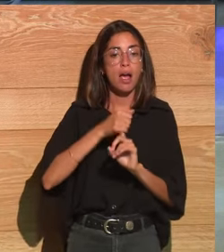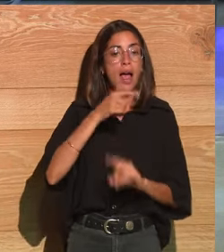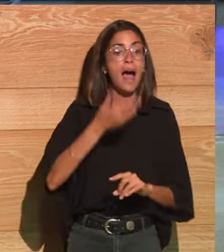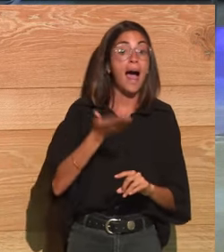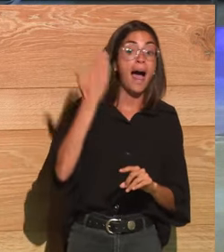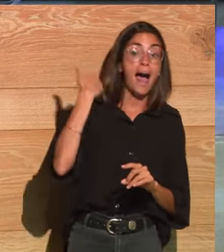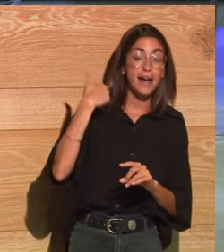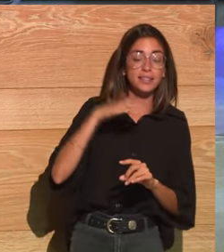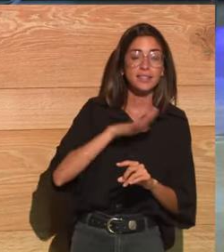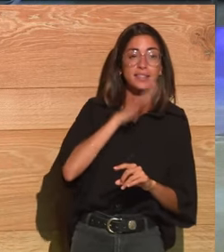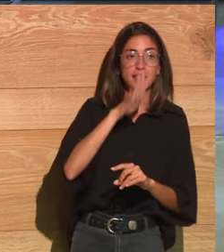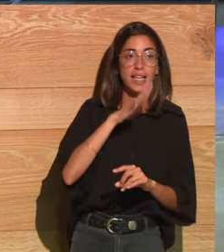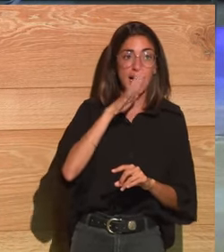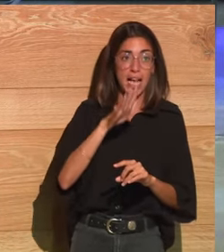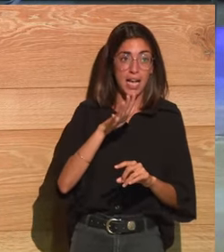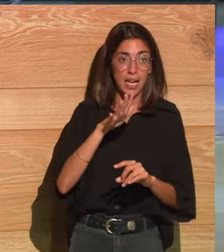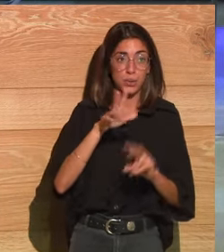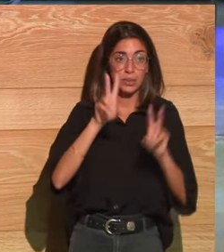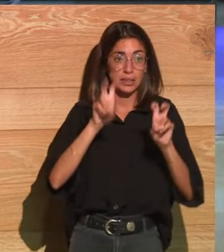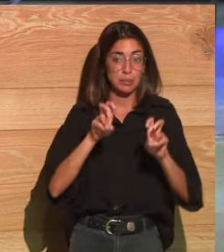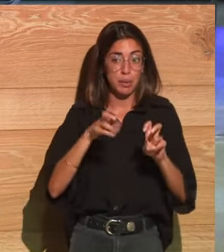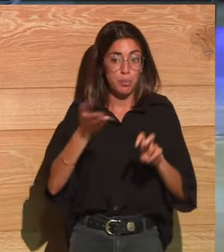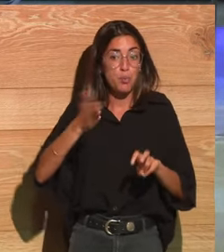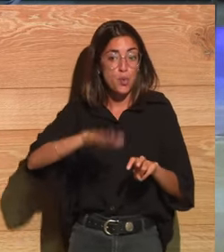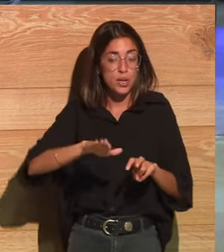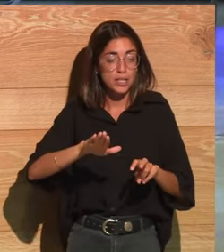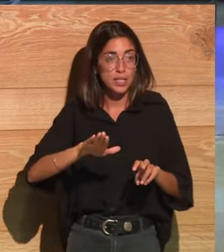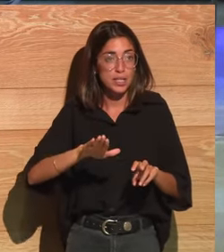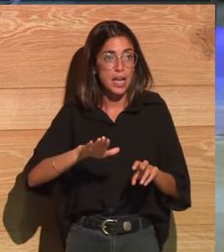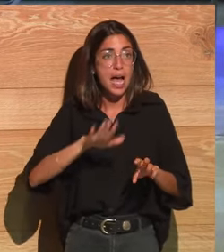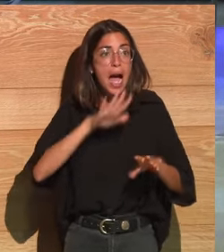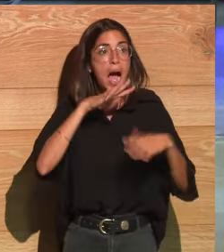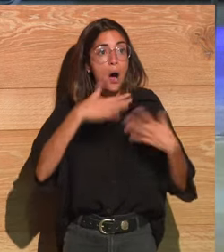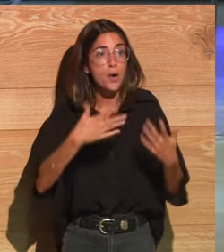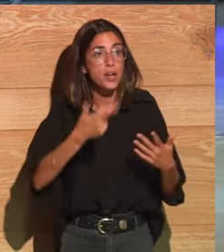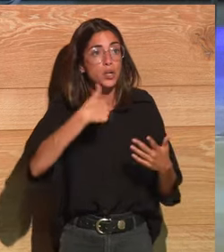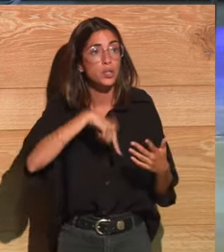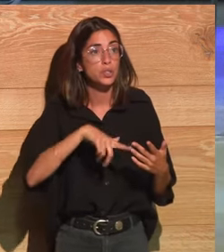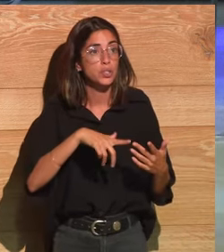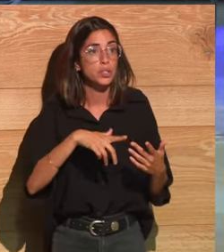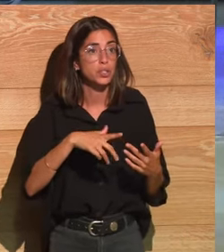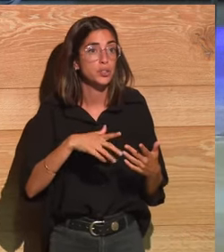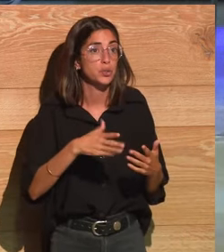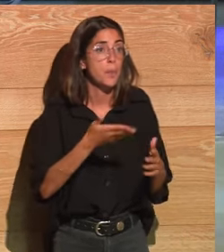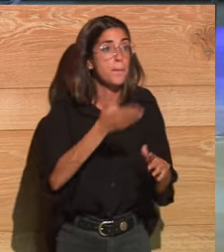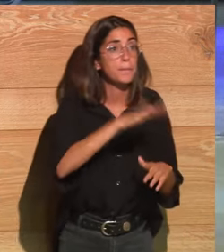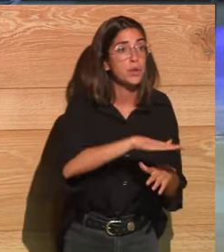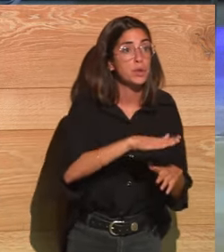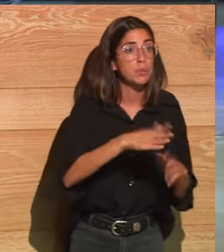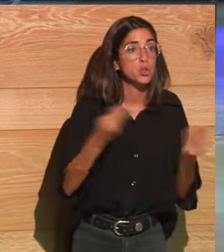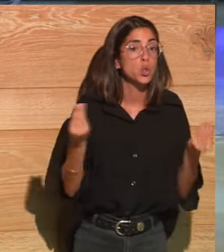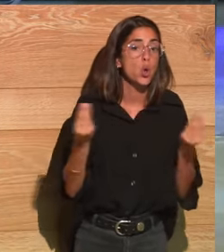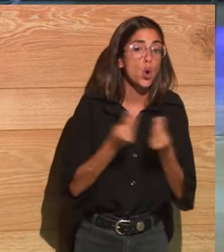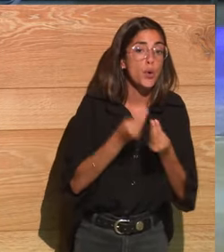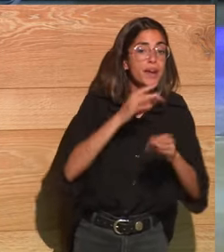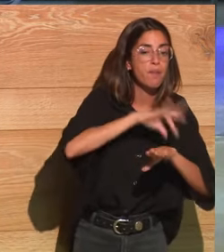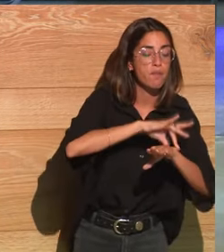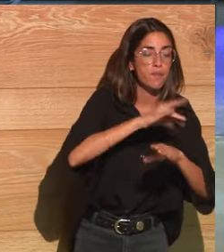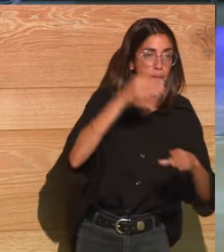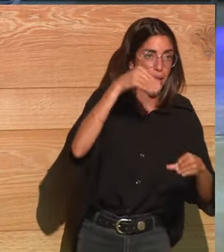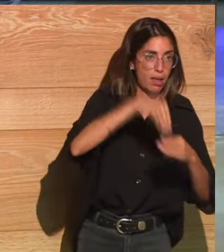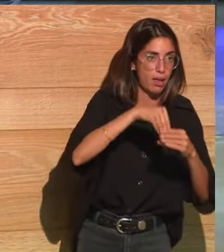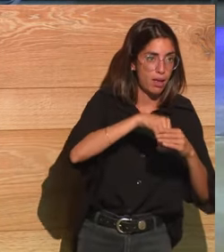antes moríamos de ciertas cosas y ahora morimos con ciertas cosas, ¿vale? Vamos